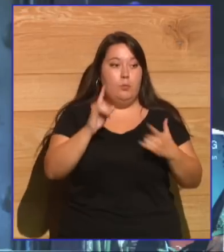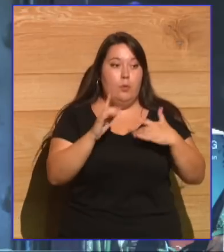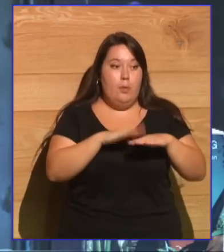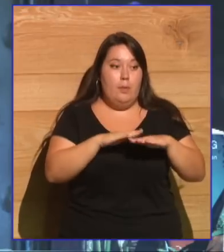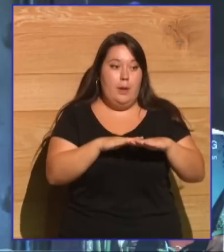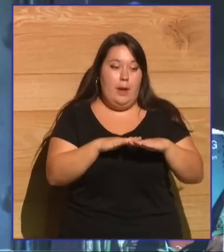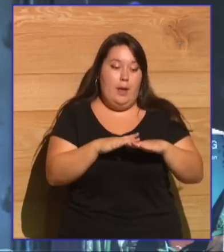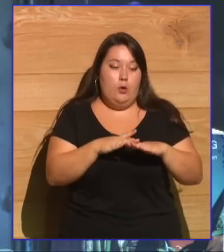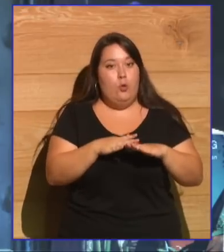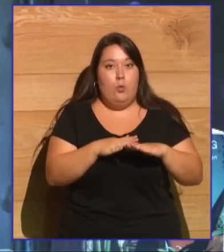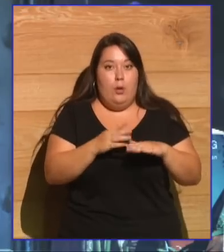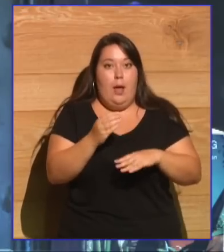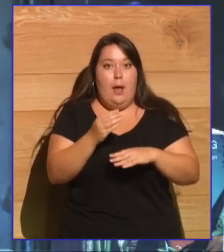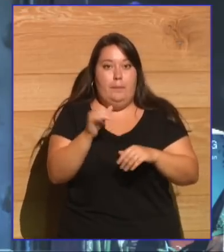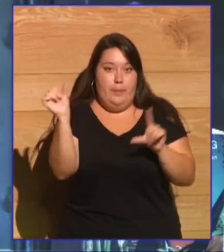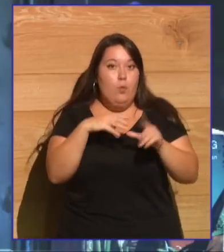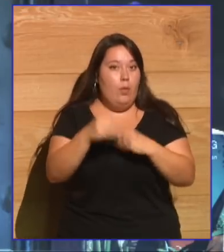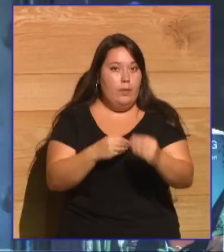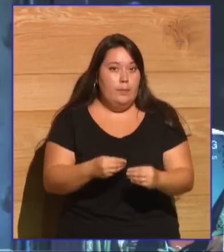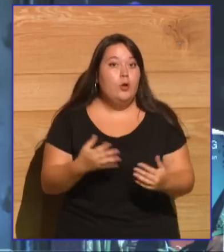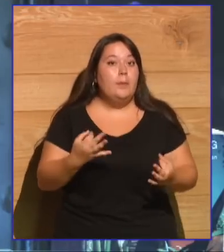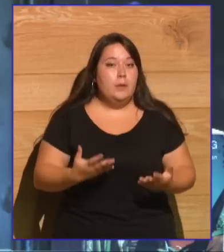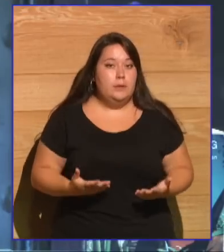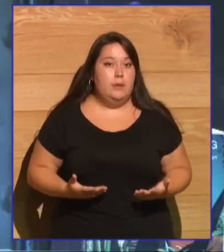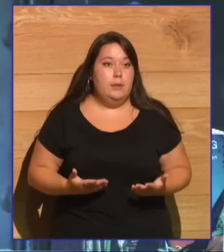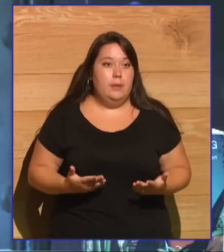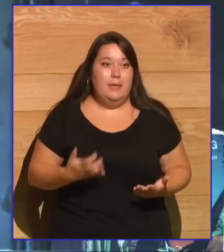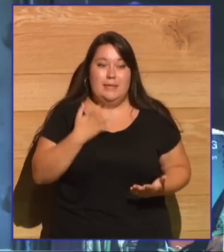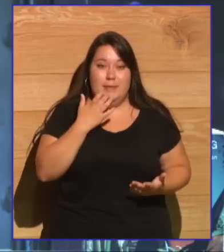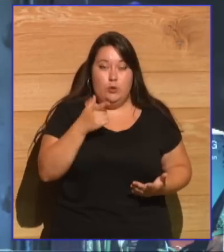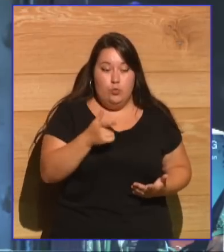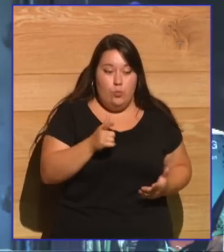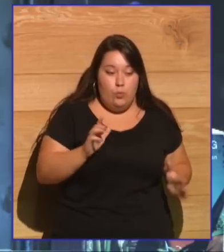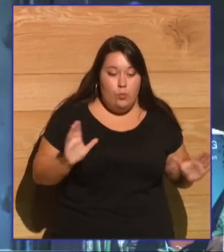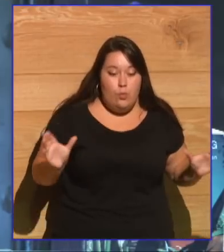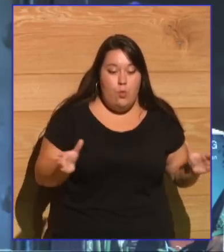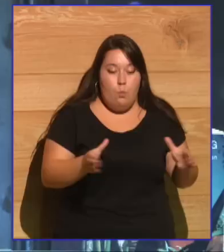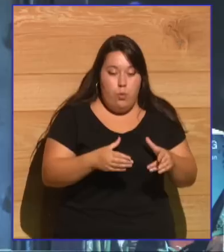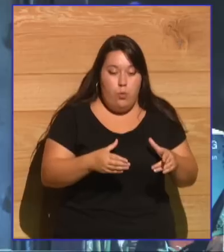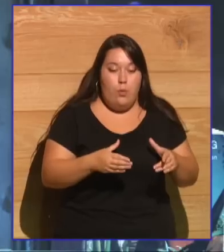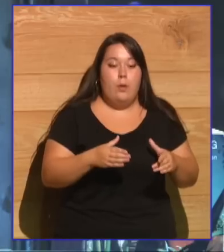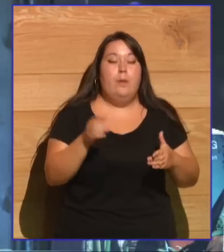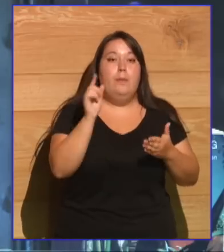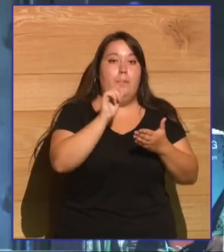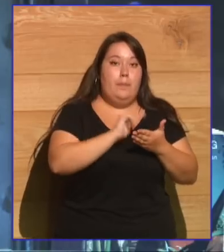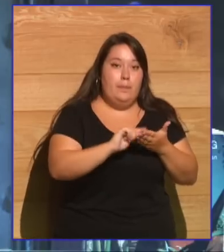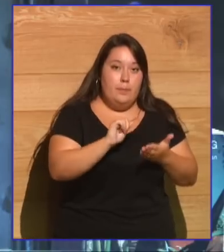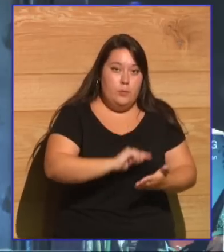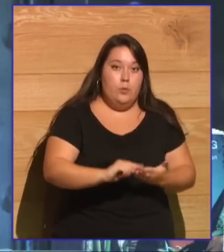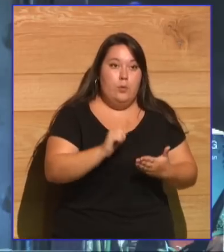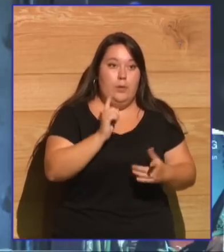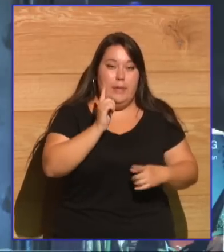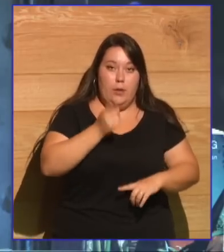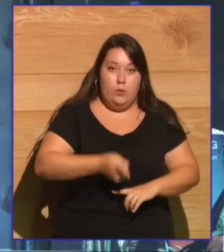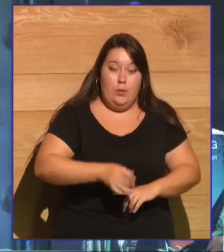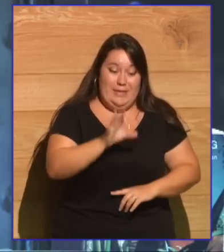busca un es clarito lo que sucede es que si tienes en el set al productor y escritor y además ese spielberg y está siendo una película